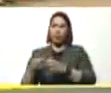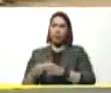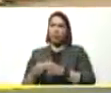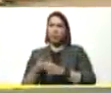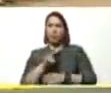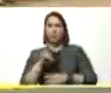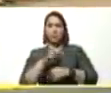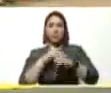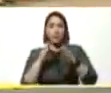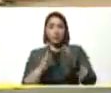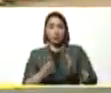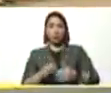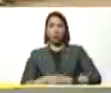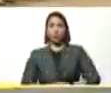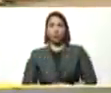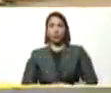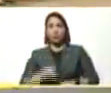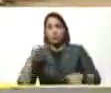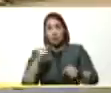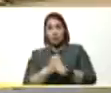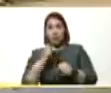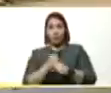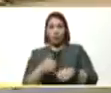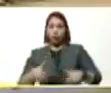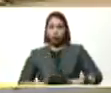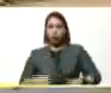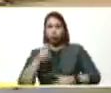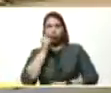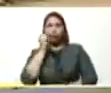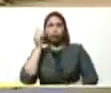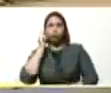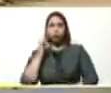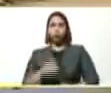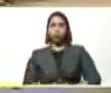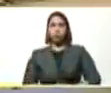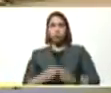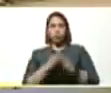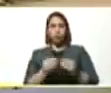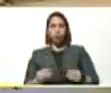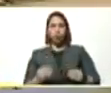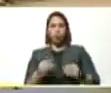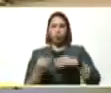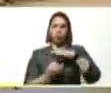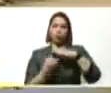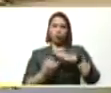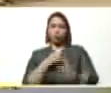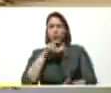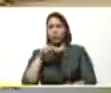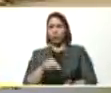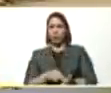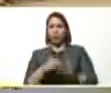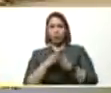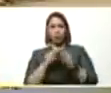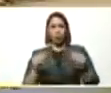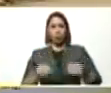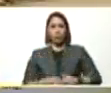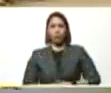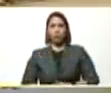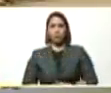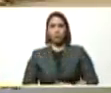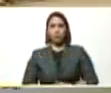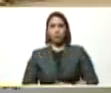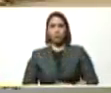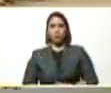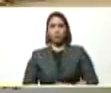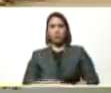viceministros, viceministras, trabajadores, trabajadoras, a todos los entes nacionales, a todo